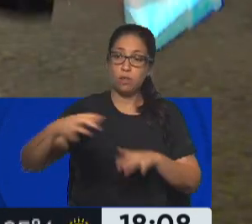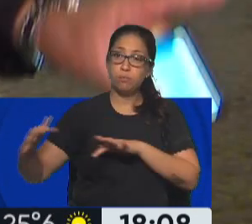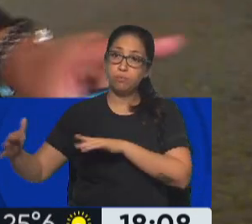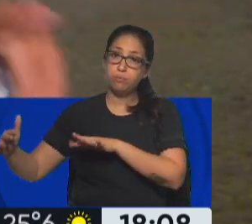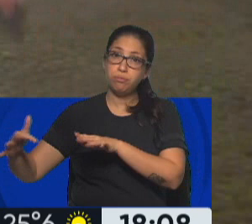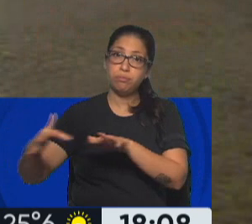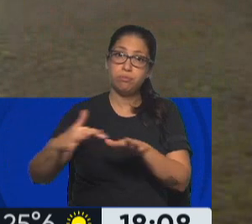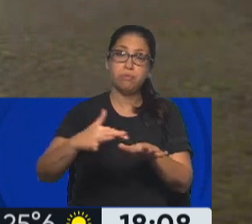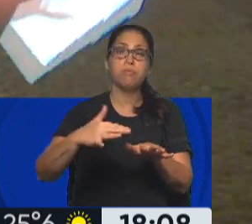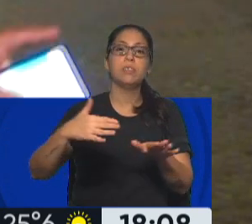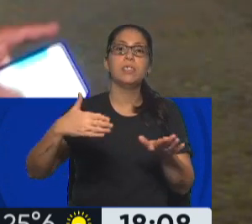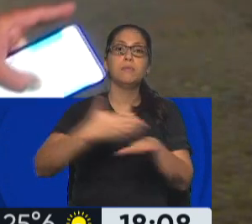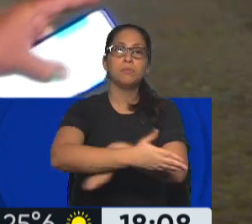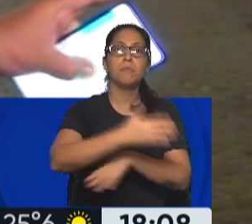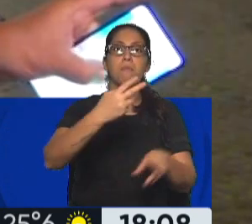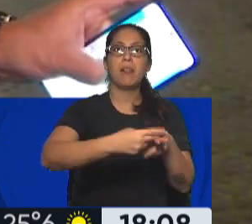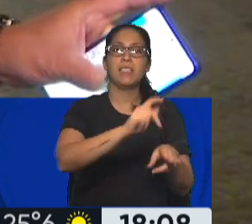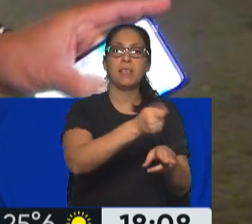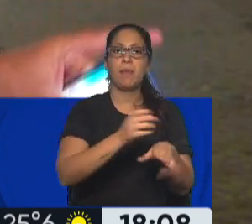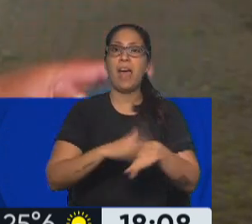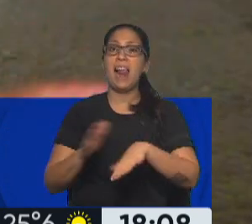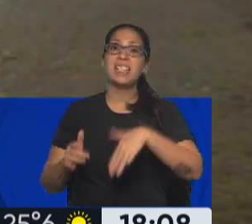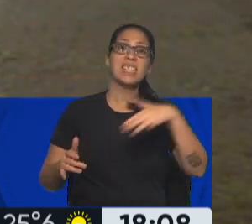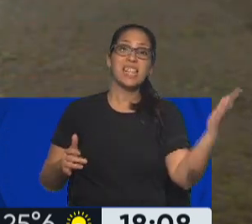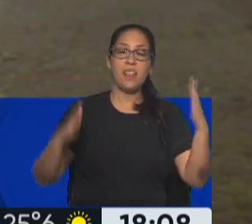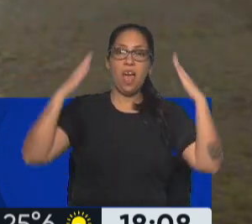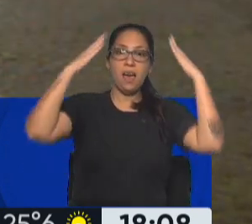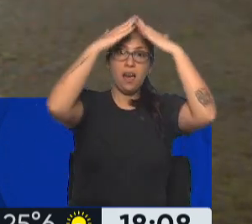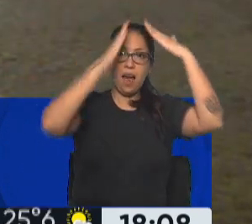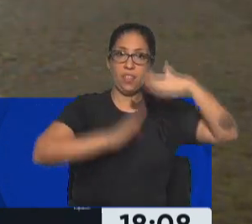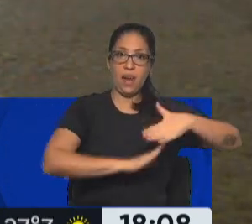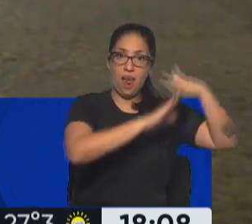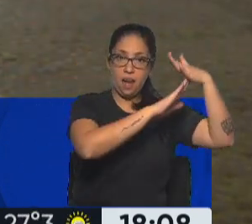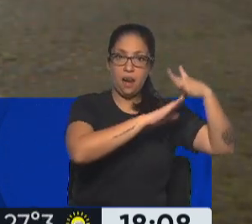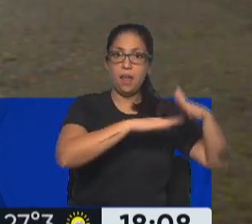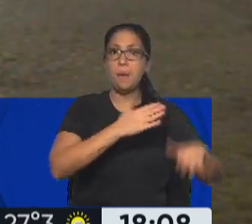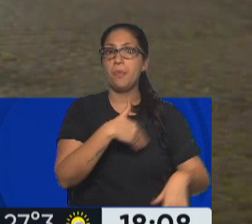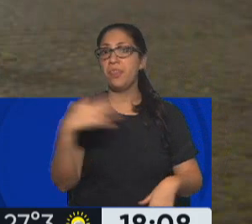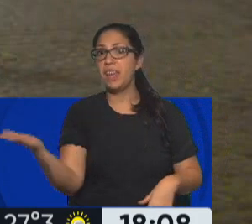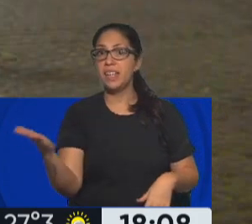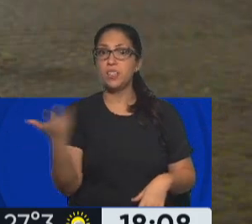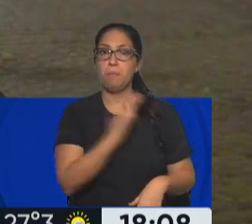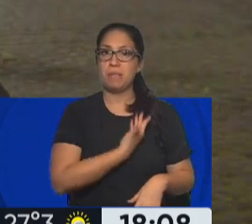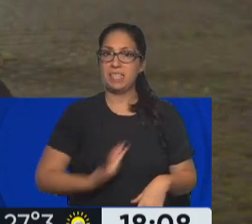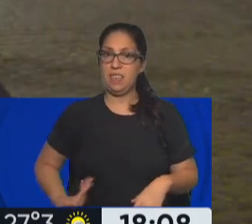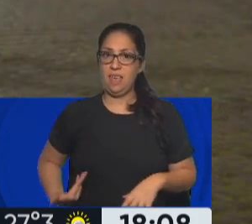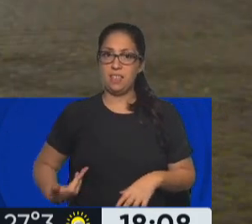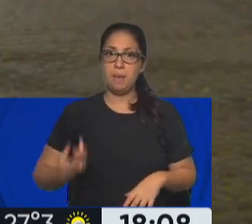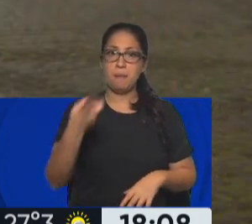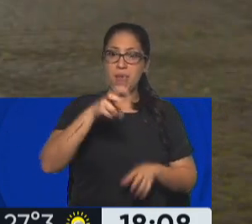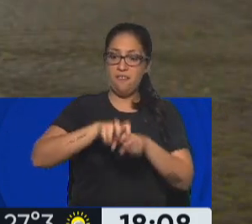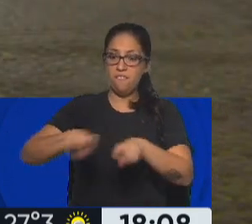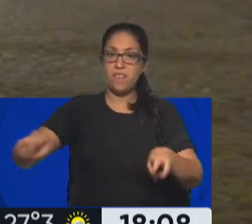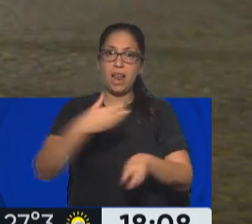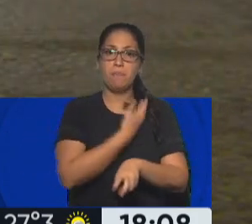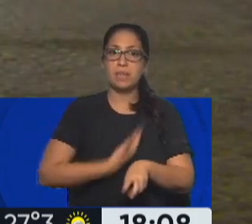la Plaza San Pedro. Del lado izquierdo se van a ubicar los cardenales, del lado derecho los presidentes. Primera fila, presidente de la